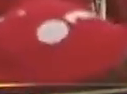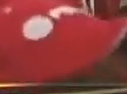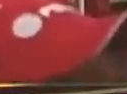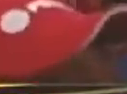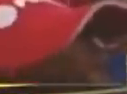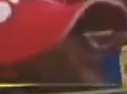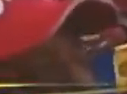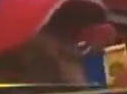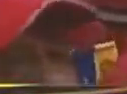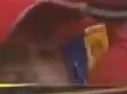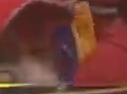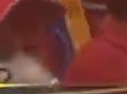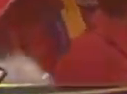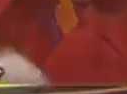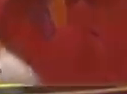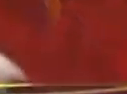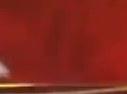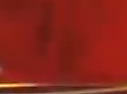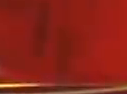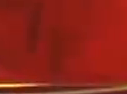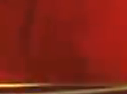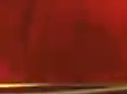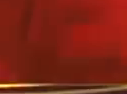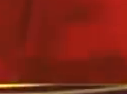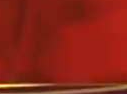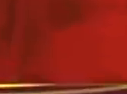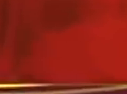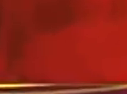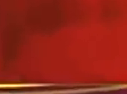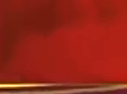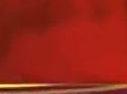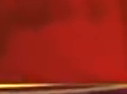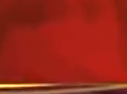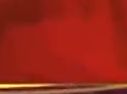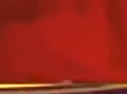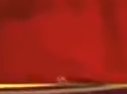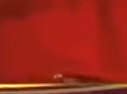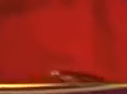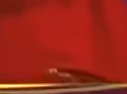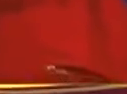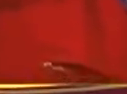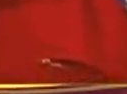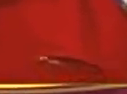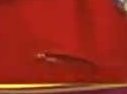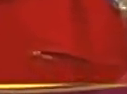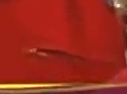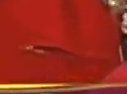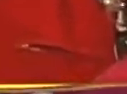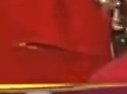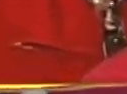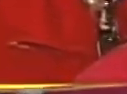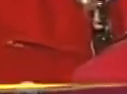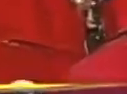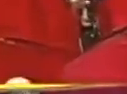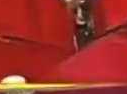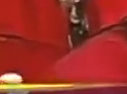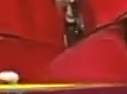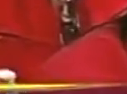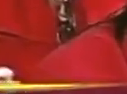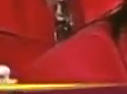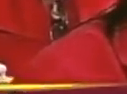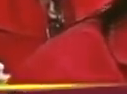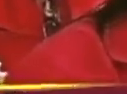mil millones de dólares. El plan criminal fue impulsado por factores que se oponían al proceso de transformación social